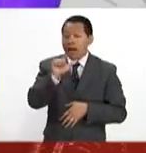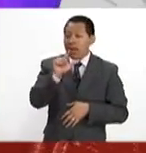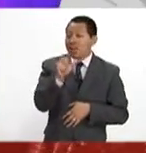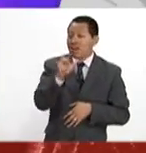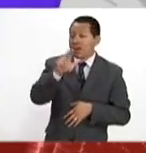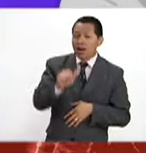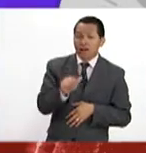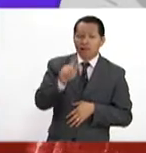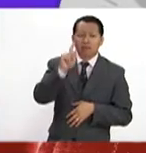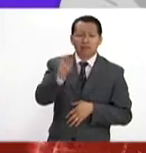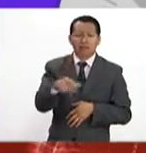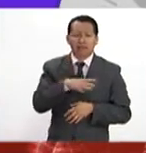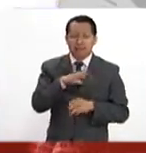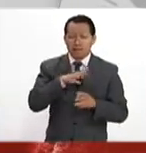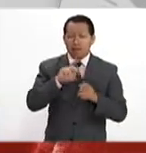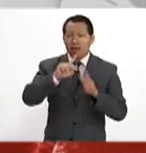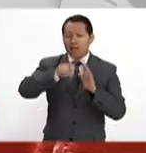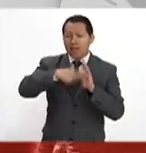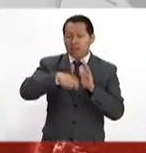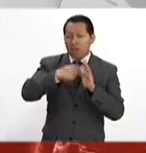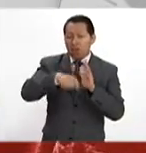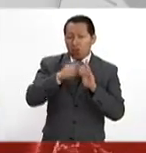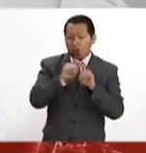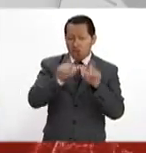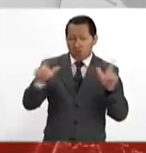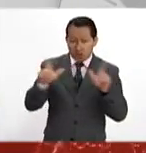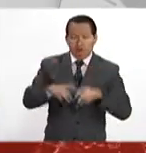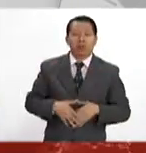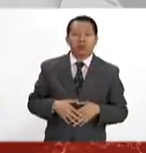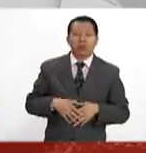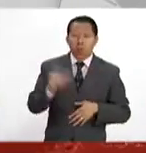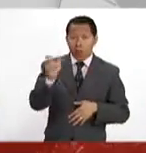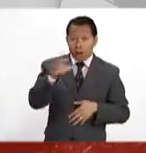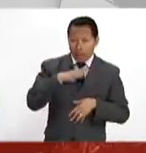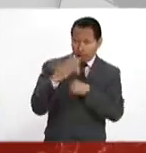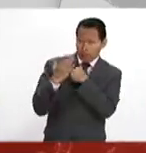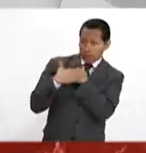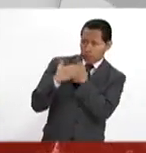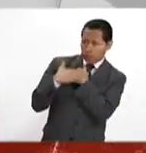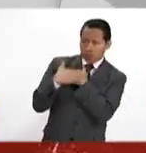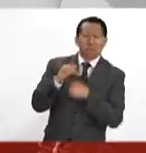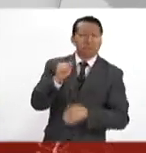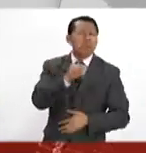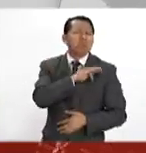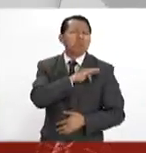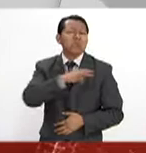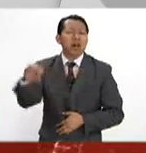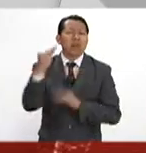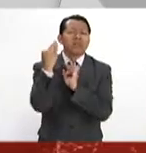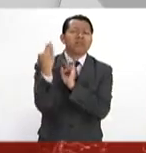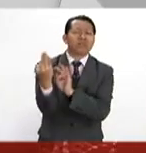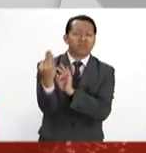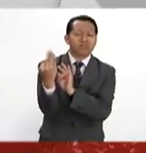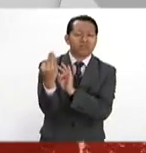se desvincula mediante un video. El día que me toque dar cara, saldremos a dar cara para lo que sea. Tengo